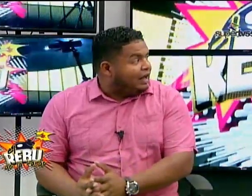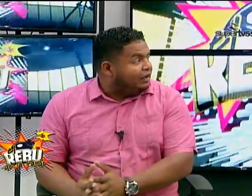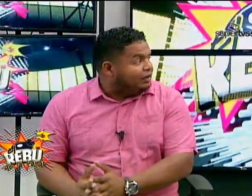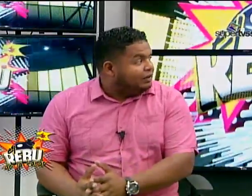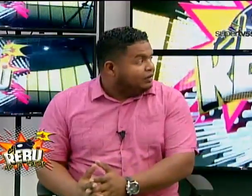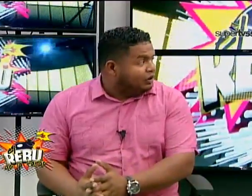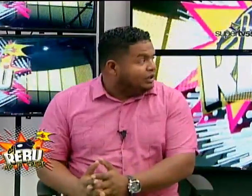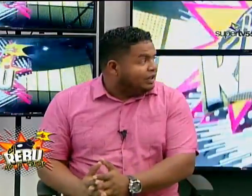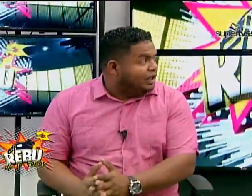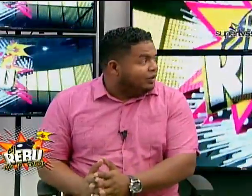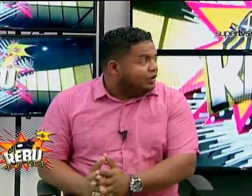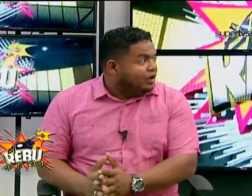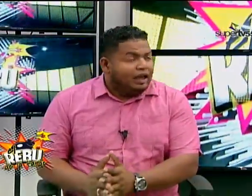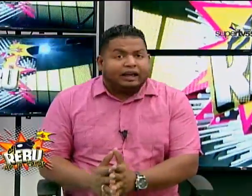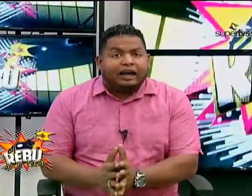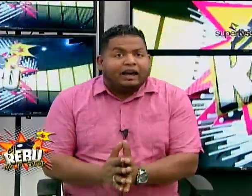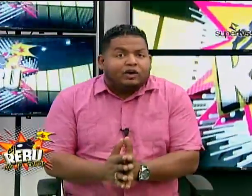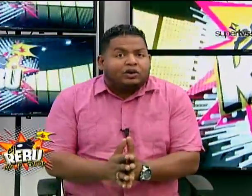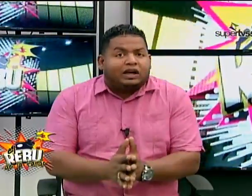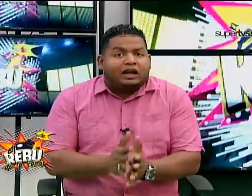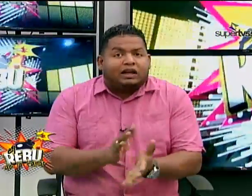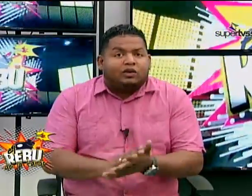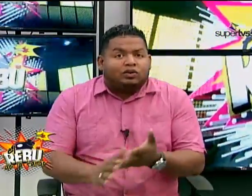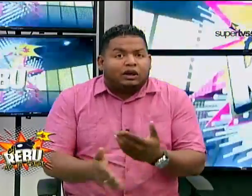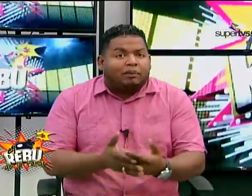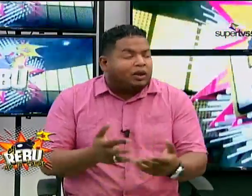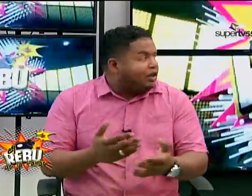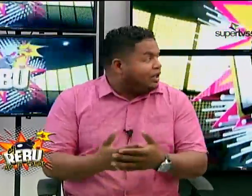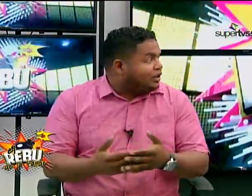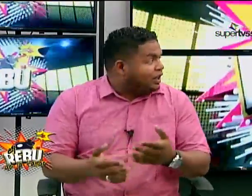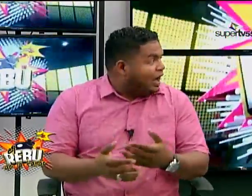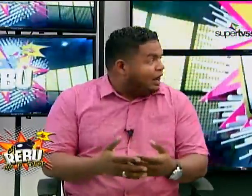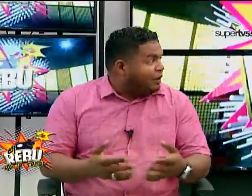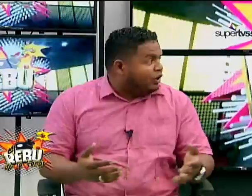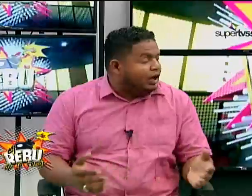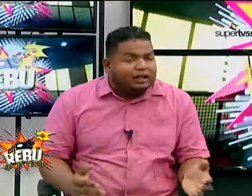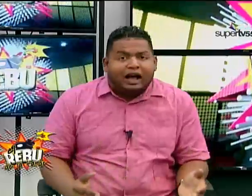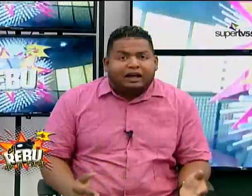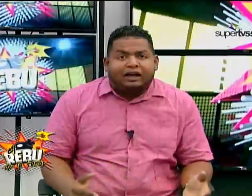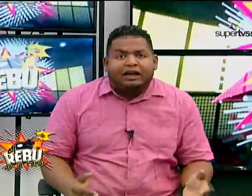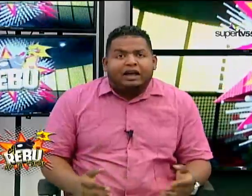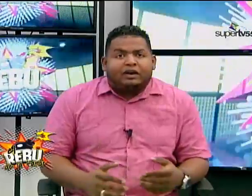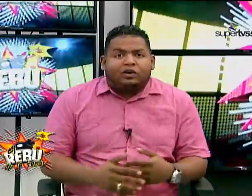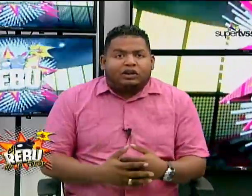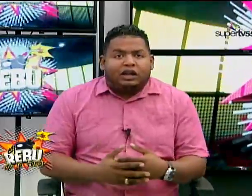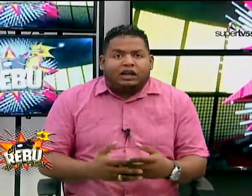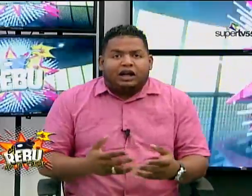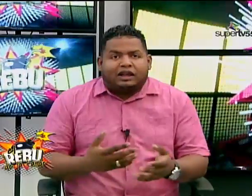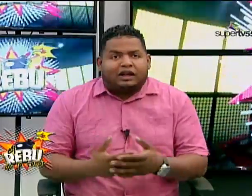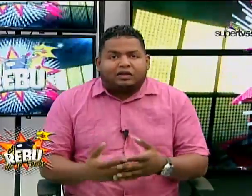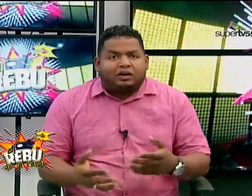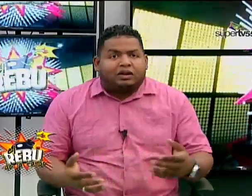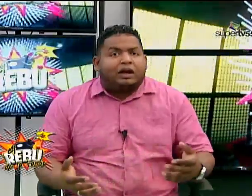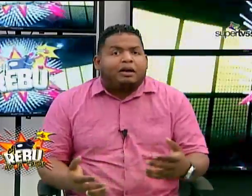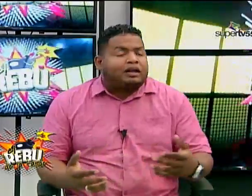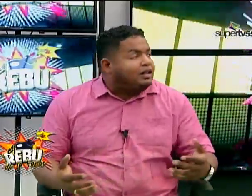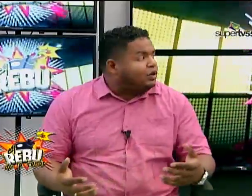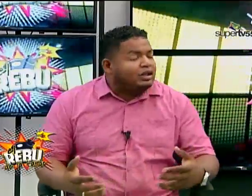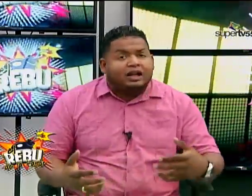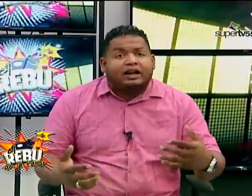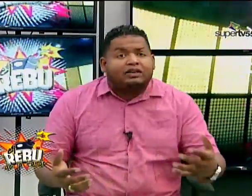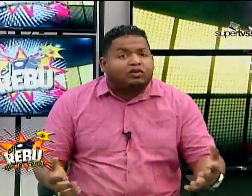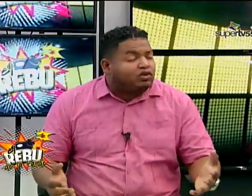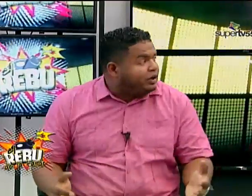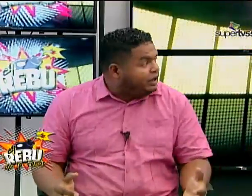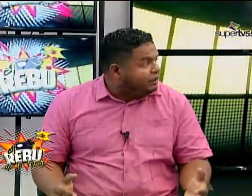identidad. ¿Tú estás entendiendo? Es que ellos no tienen ningún tipo de identidad. La mayoría que están aquí no tienen ni acta de nacimiento. Es más, esa gente no